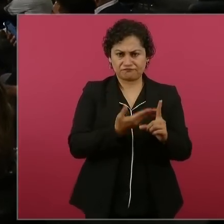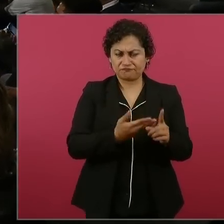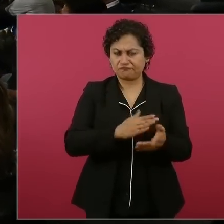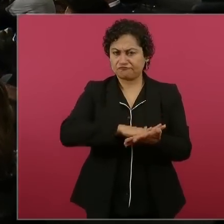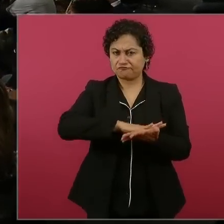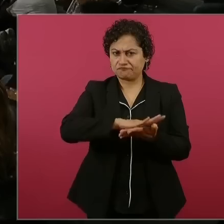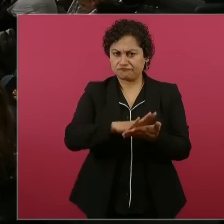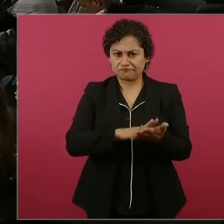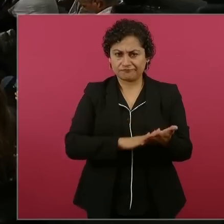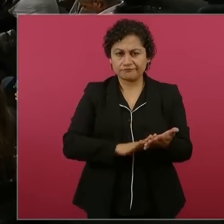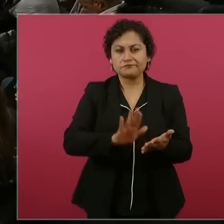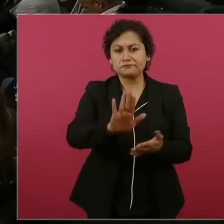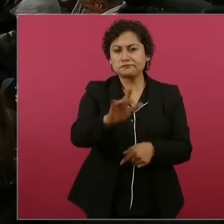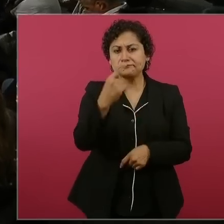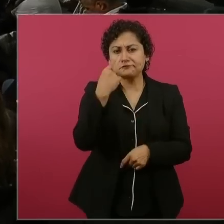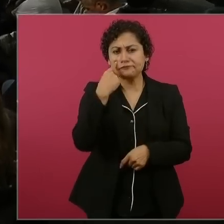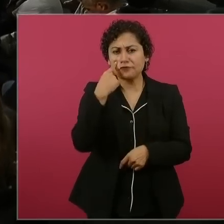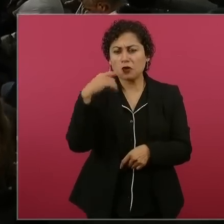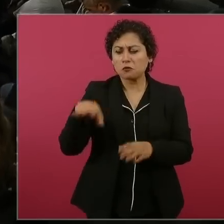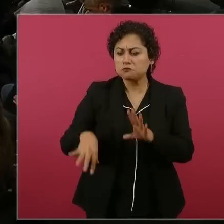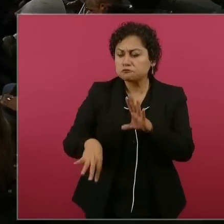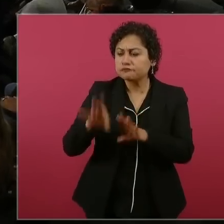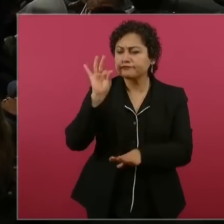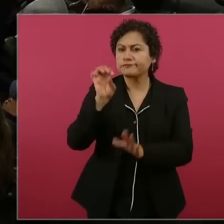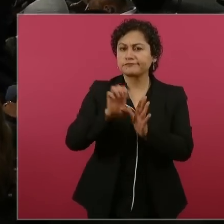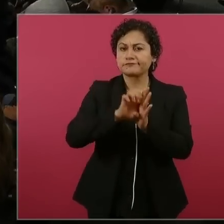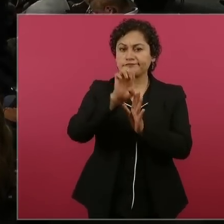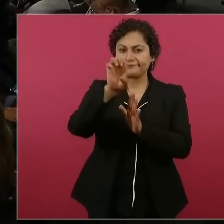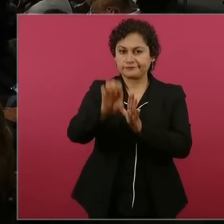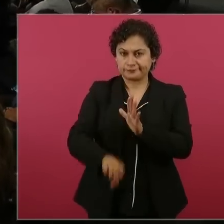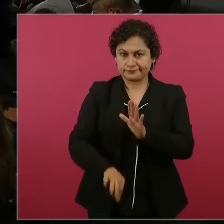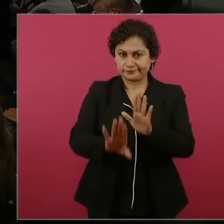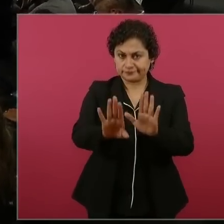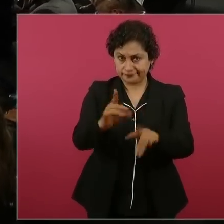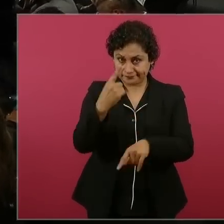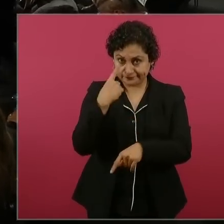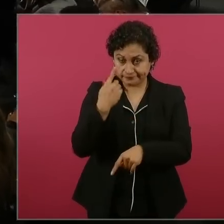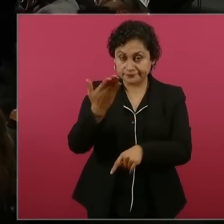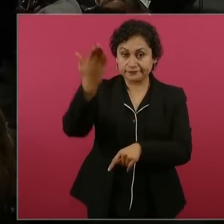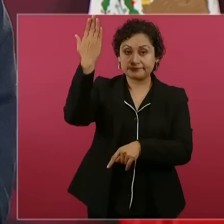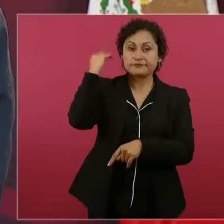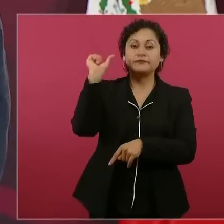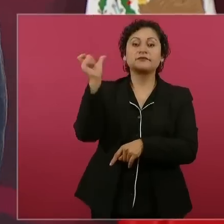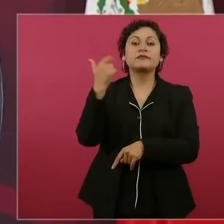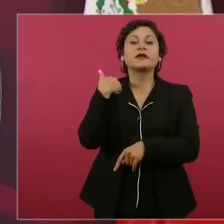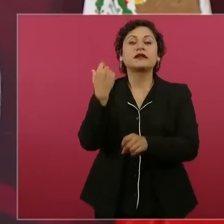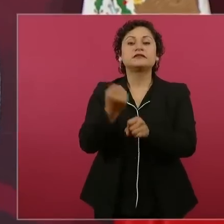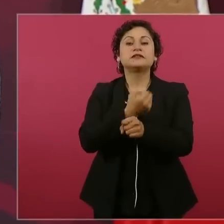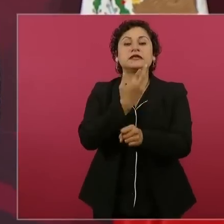Siempre me gusta poner estos ejemplos. Los que han sido secretarios de salud,